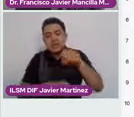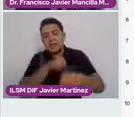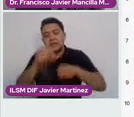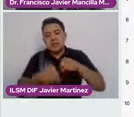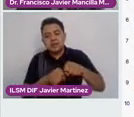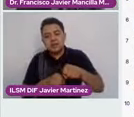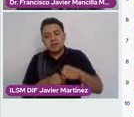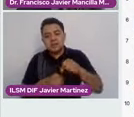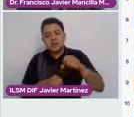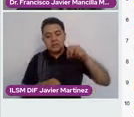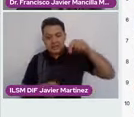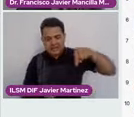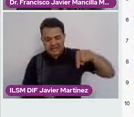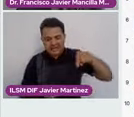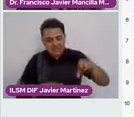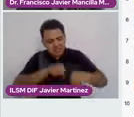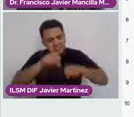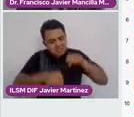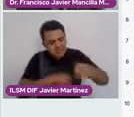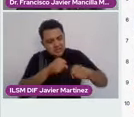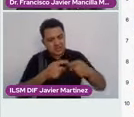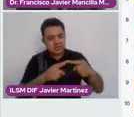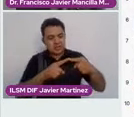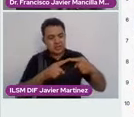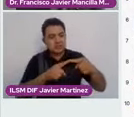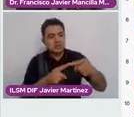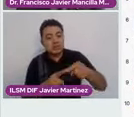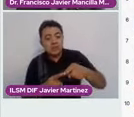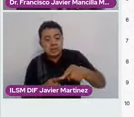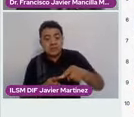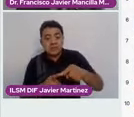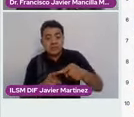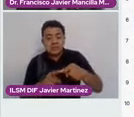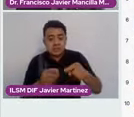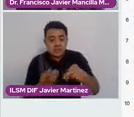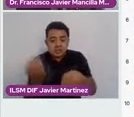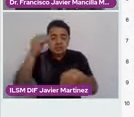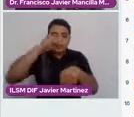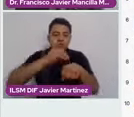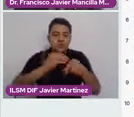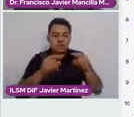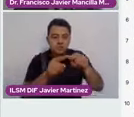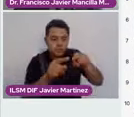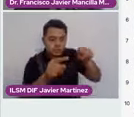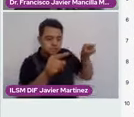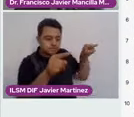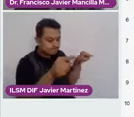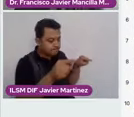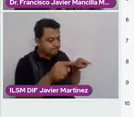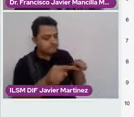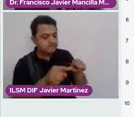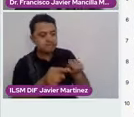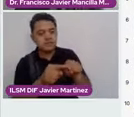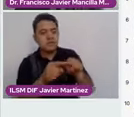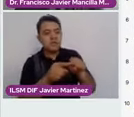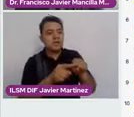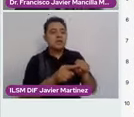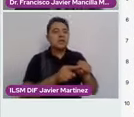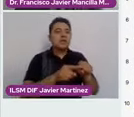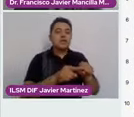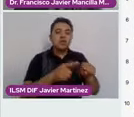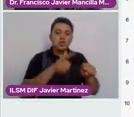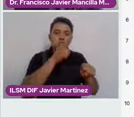electricidad para que alimentaba un foco, ¿no? Esa misma función hace la cóclea. Es un convertidor de energía mecánica, que